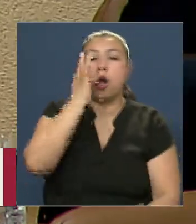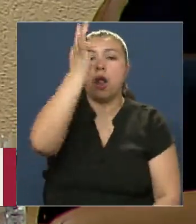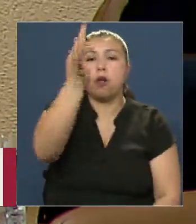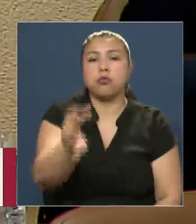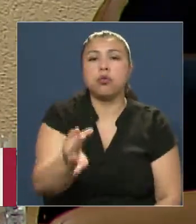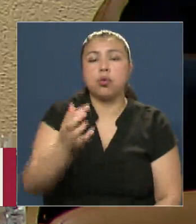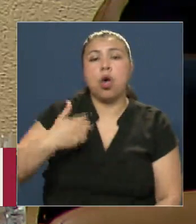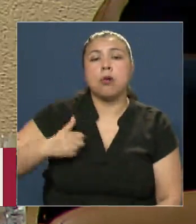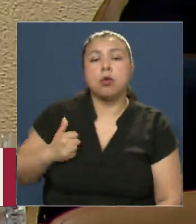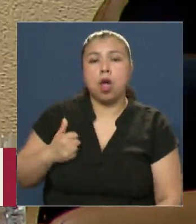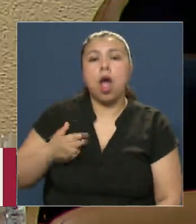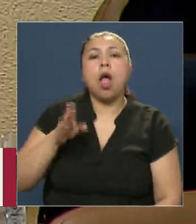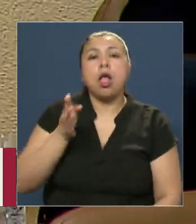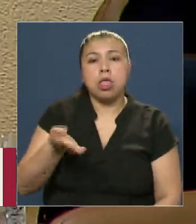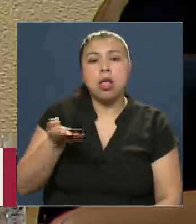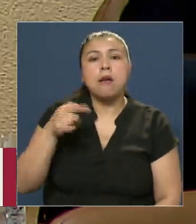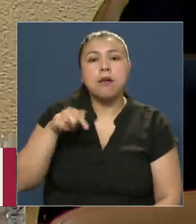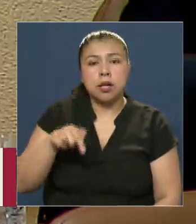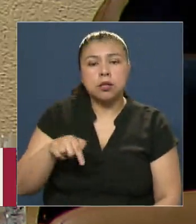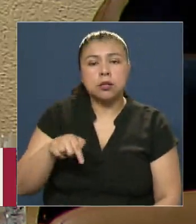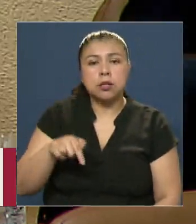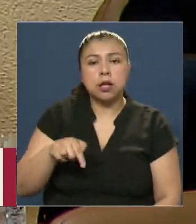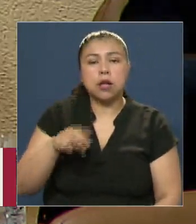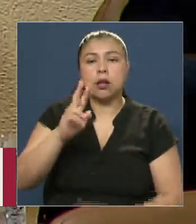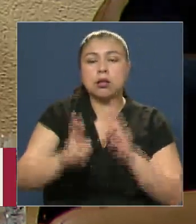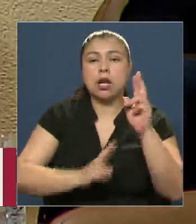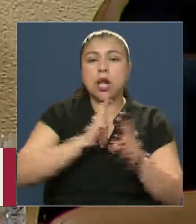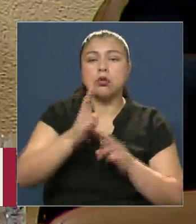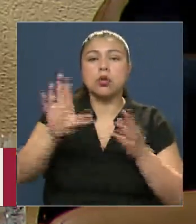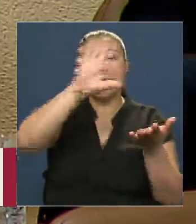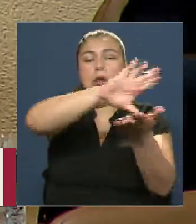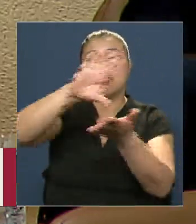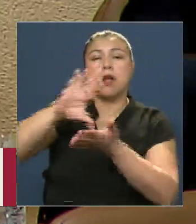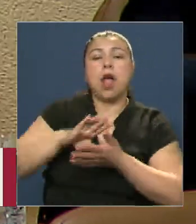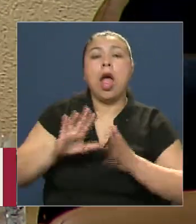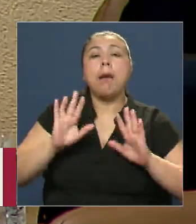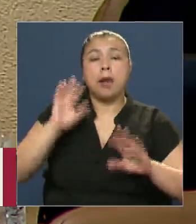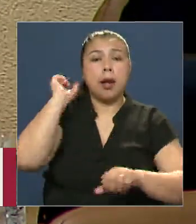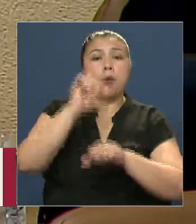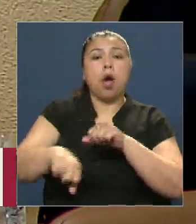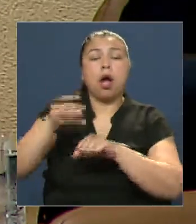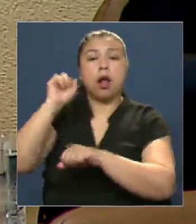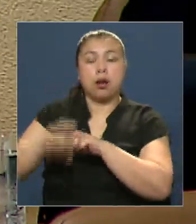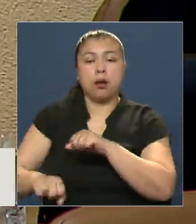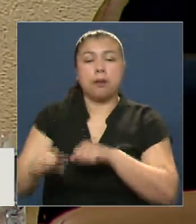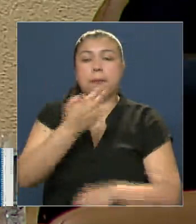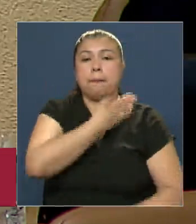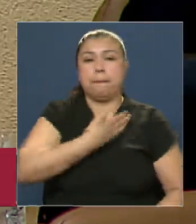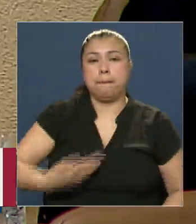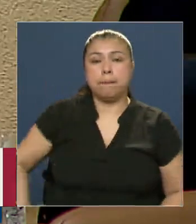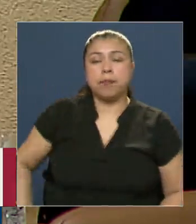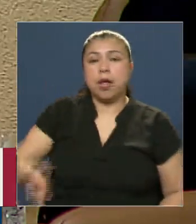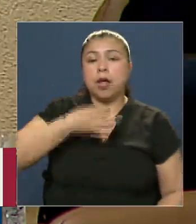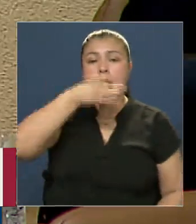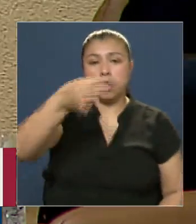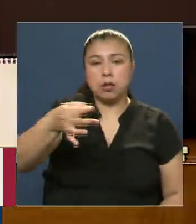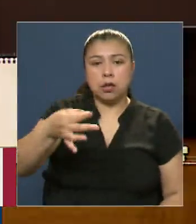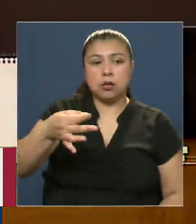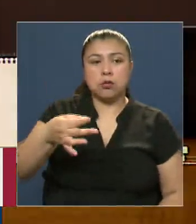y la PDI debe ser parte también de nuestras relaciones internacionales. Esperamos una aprobación unánime, presidente. He dicho, muchas